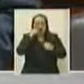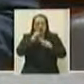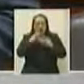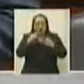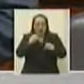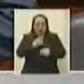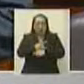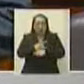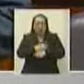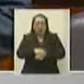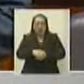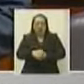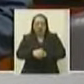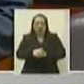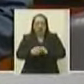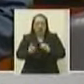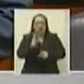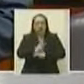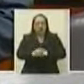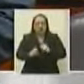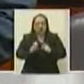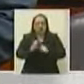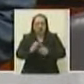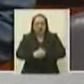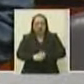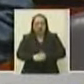en contra de la seguridad ciudadana.